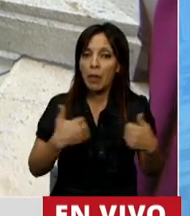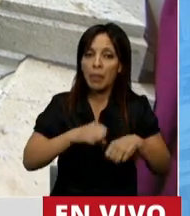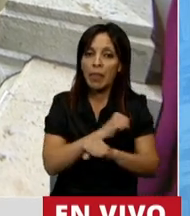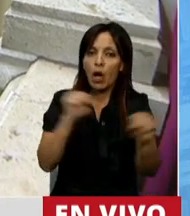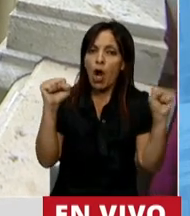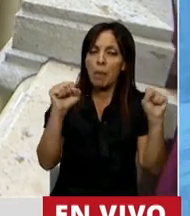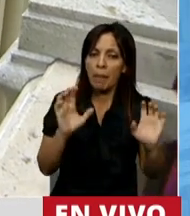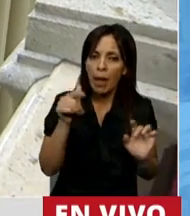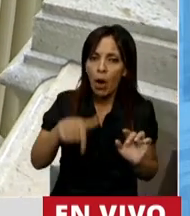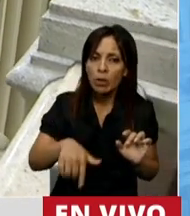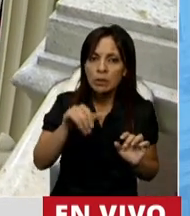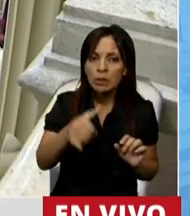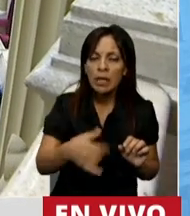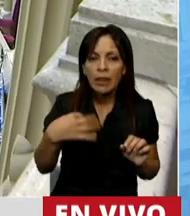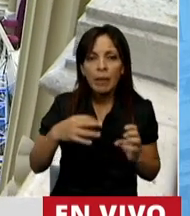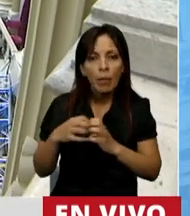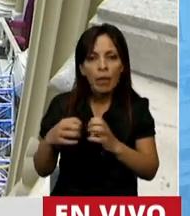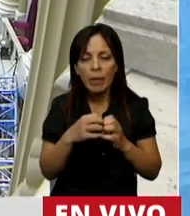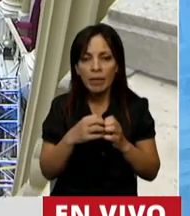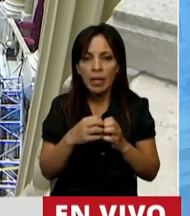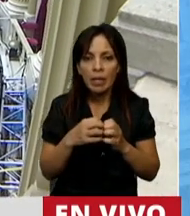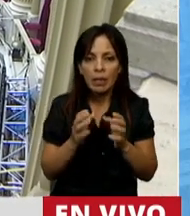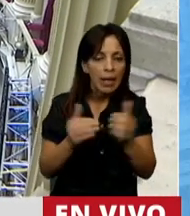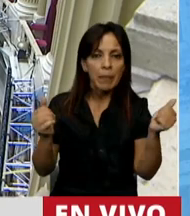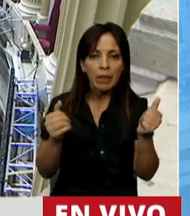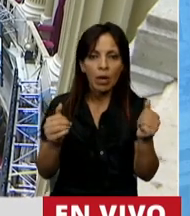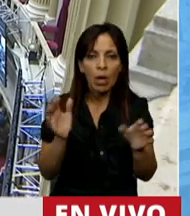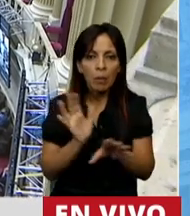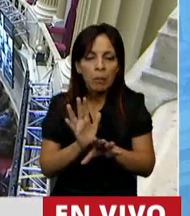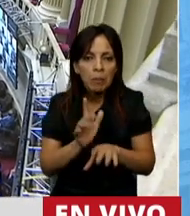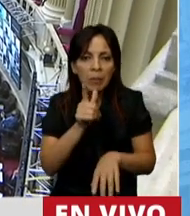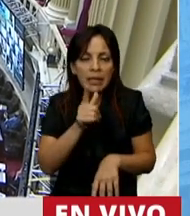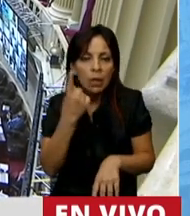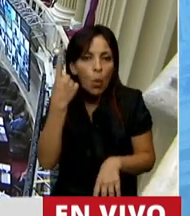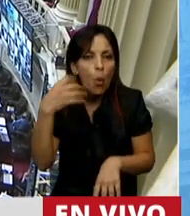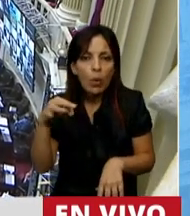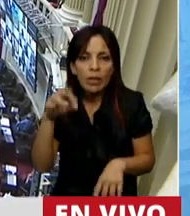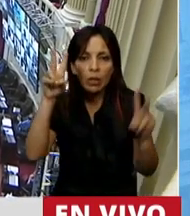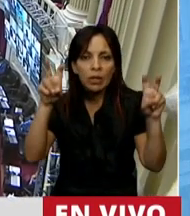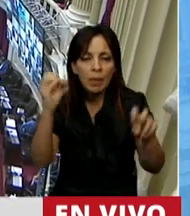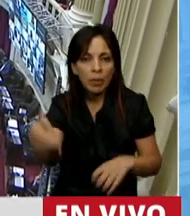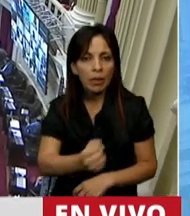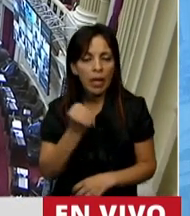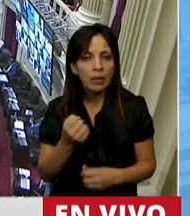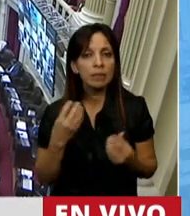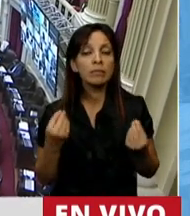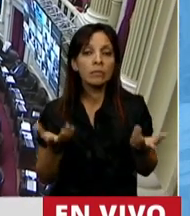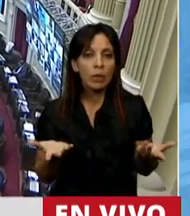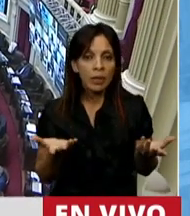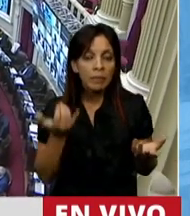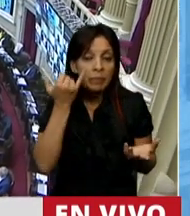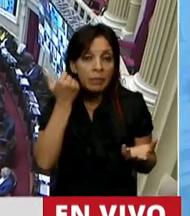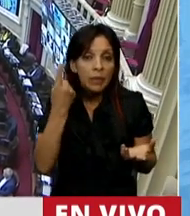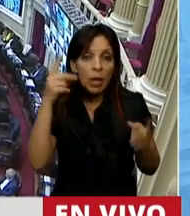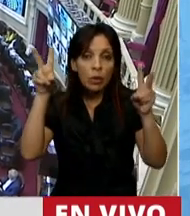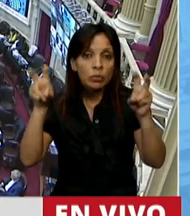ahora, hoy, tenemos que debatir esto como si fuese el único tema importante. Y digo esto sobre todo porque ha pasado